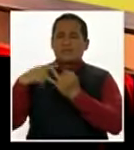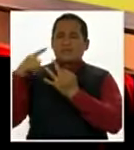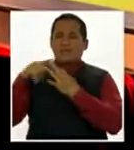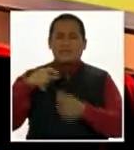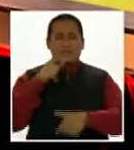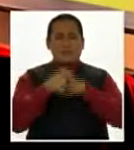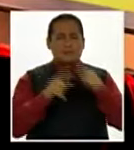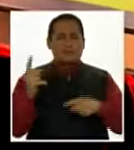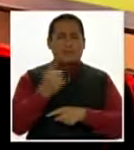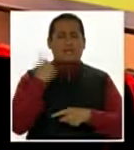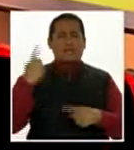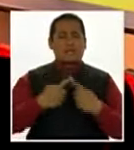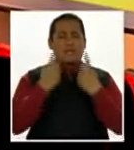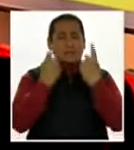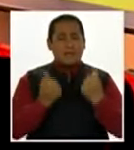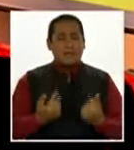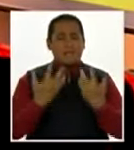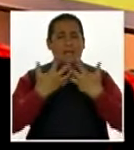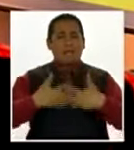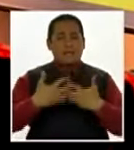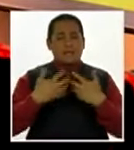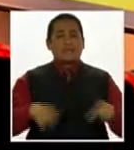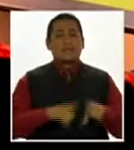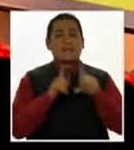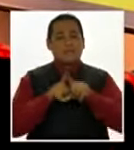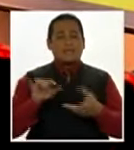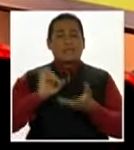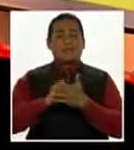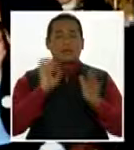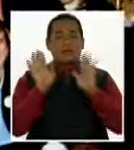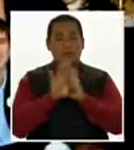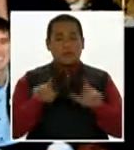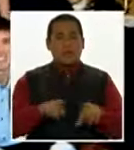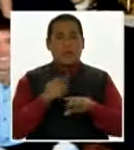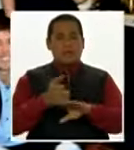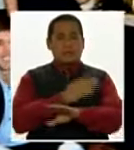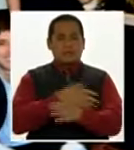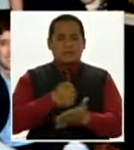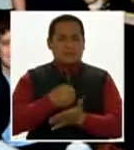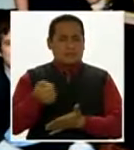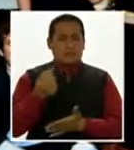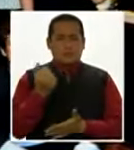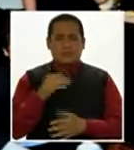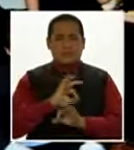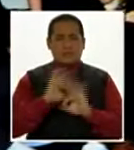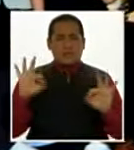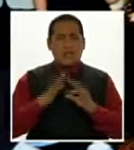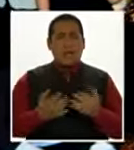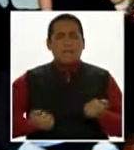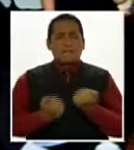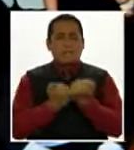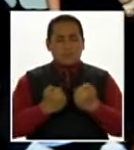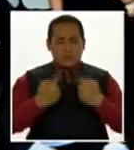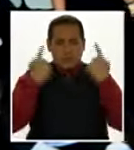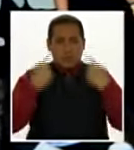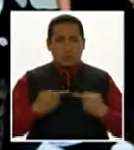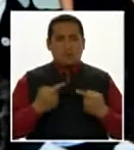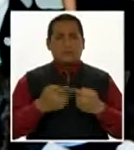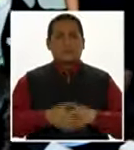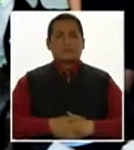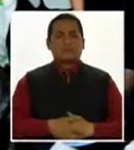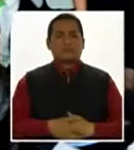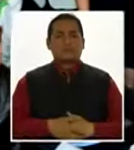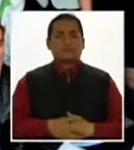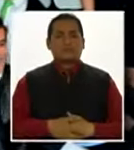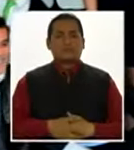a prestigiosos miembros del mundo financiero y empresarial que, sin percibir beneficios, apoyan esta noble